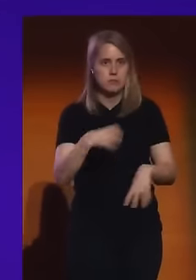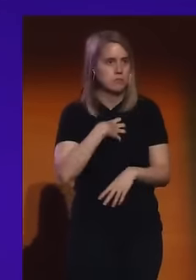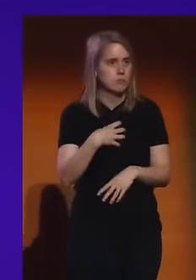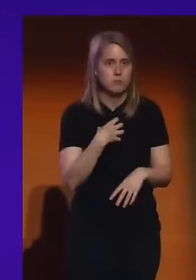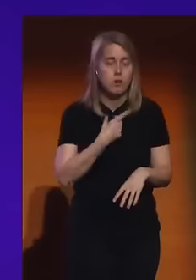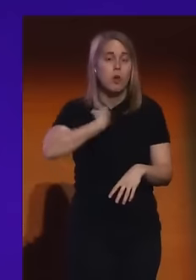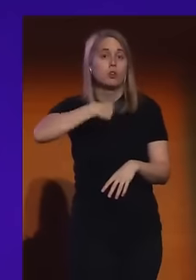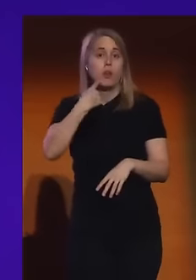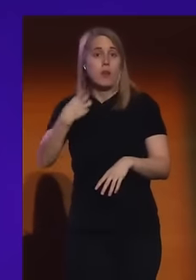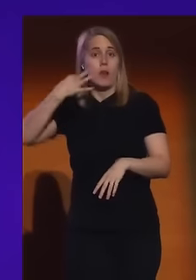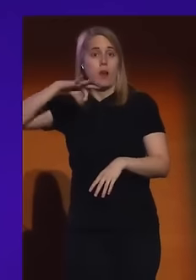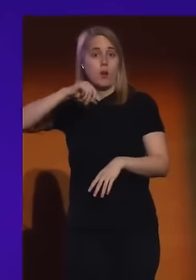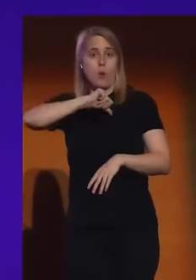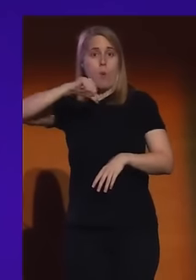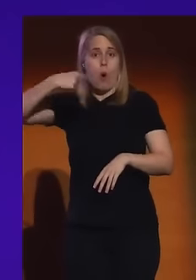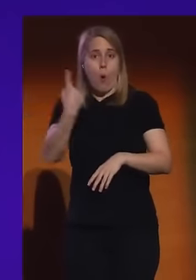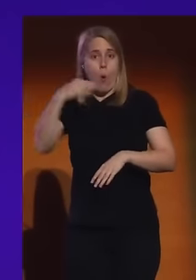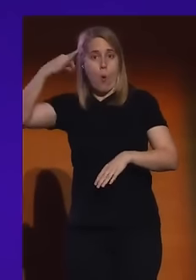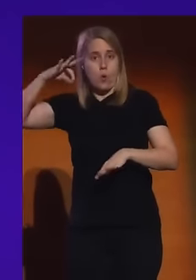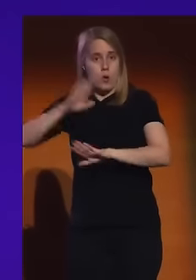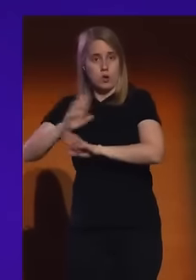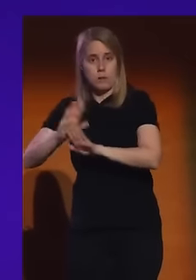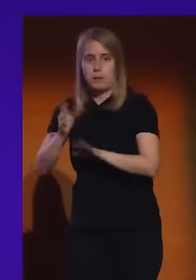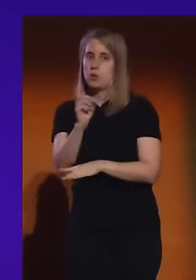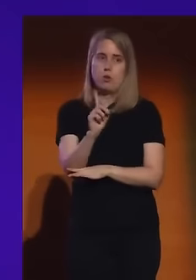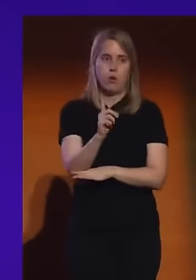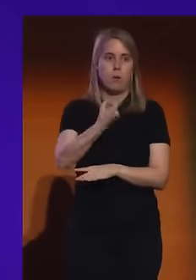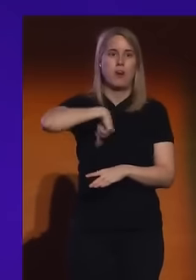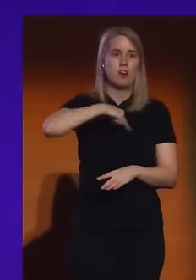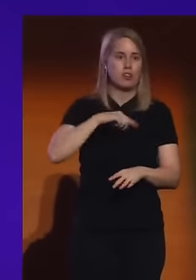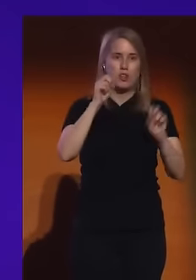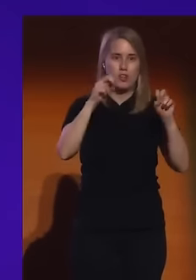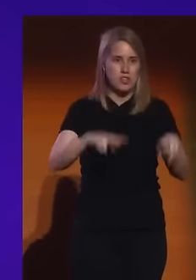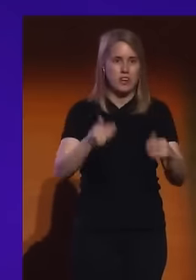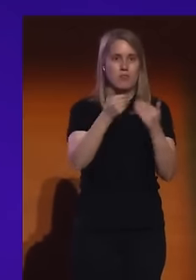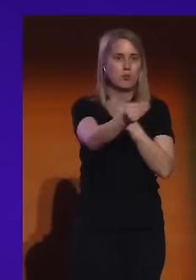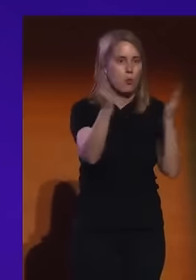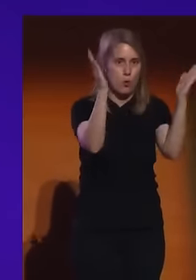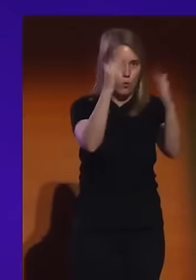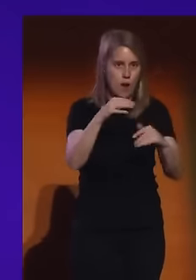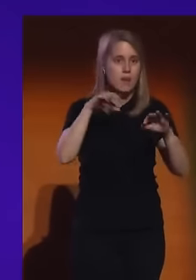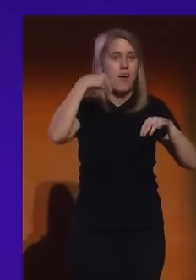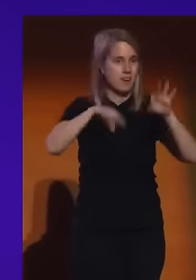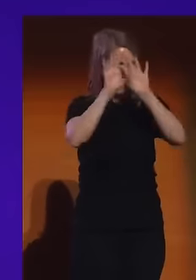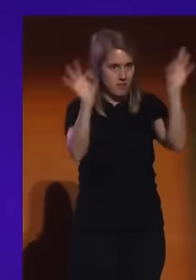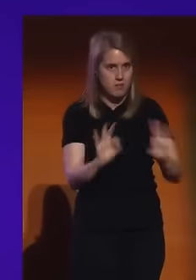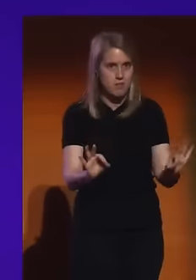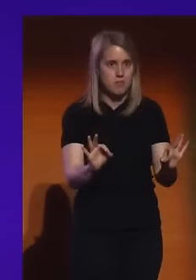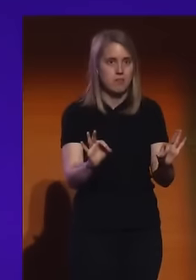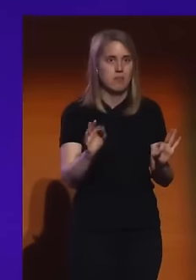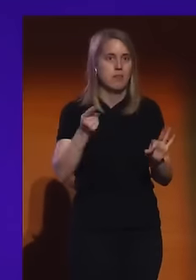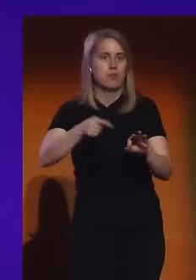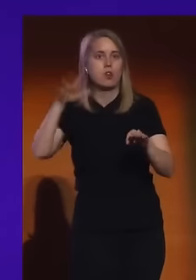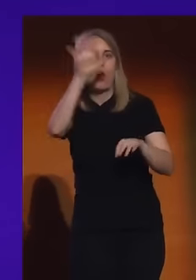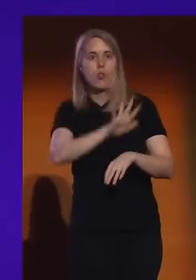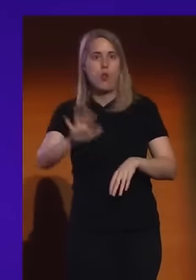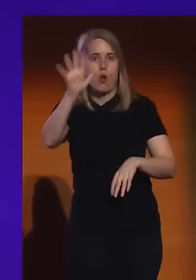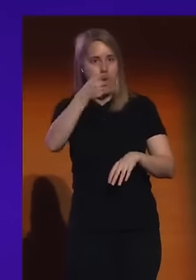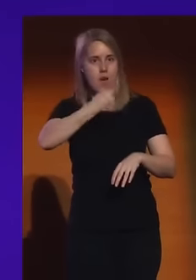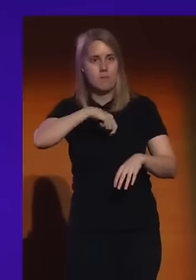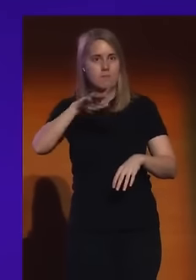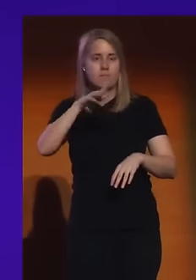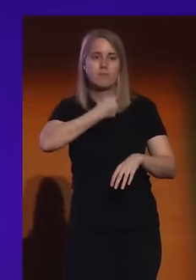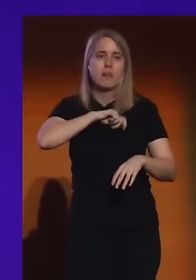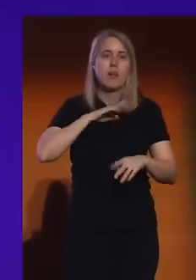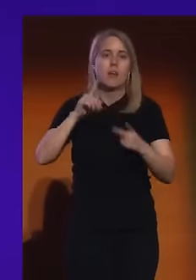dugu esaten gu bakarrik gerala etorkizuna baina guk gabe ez Dago etorkizuna ez Alor nazionale eta